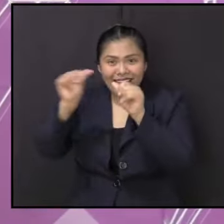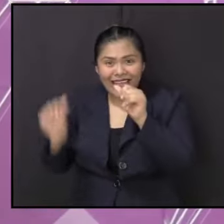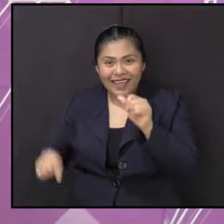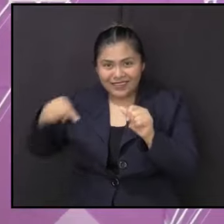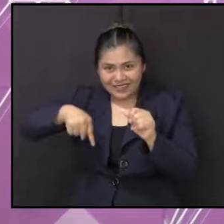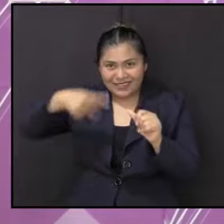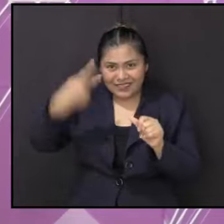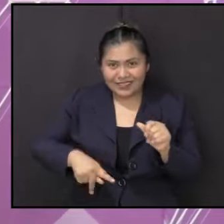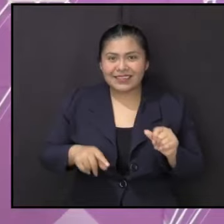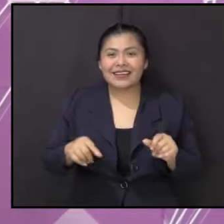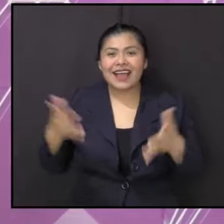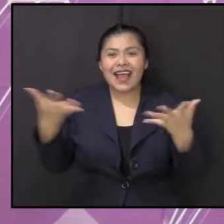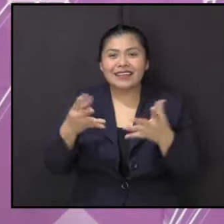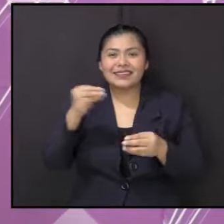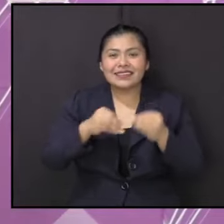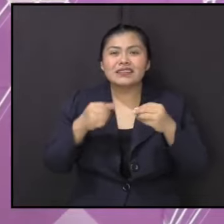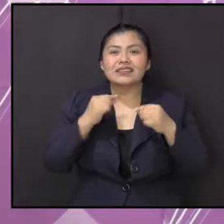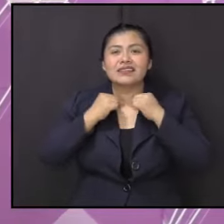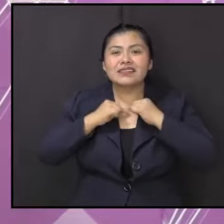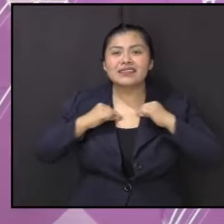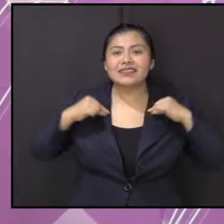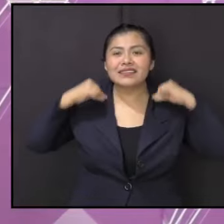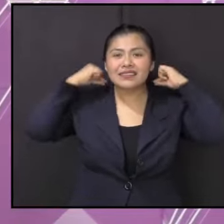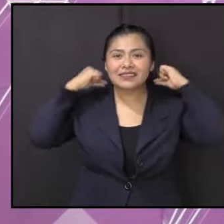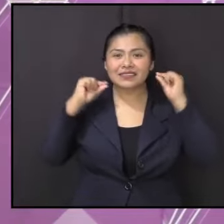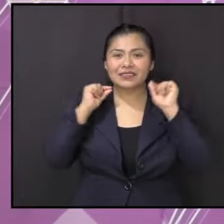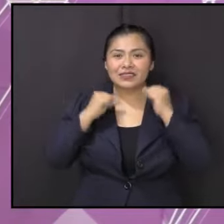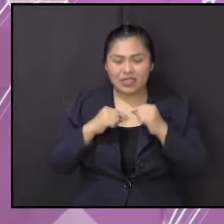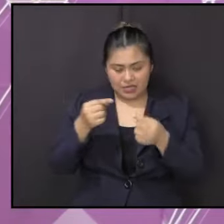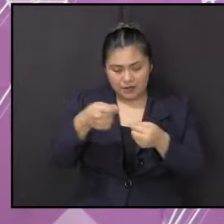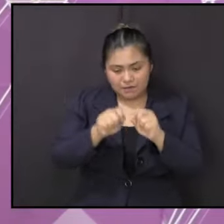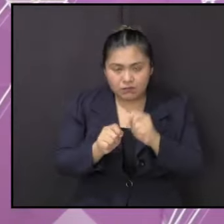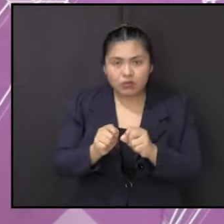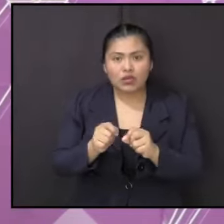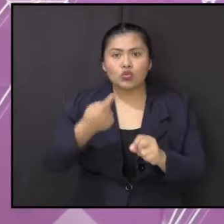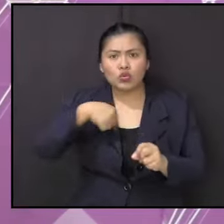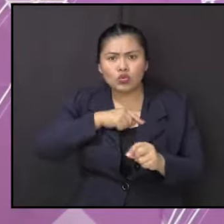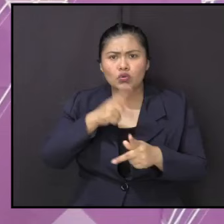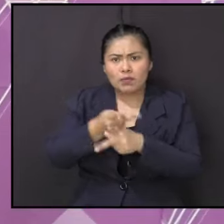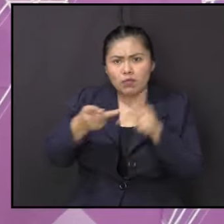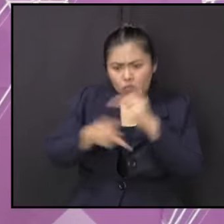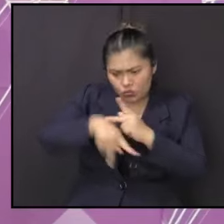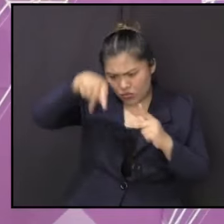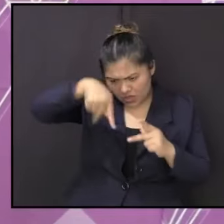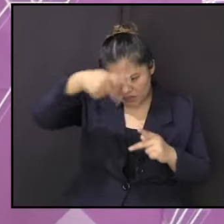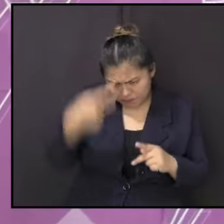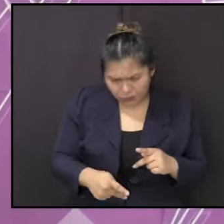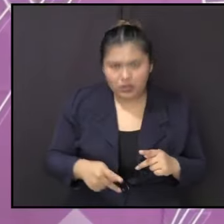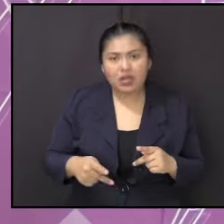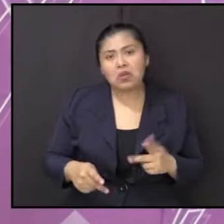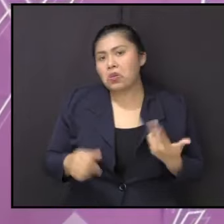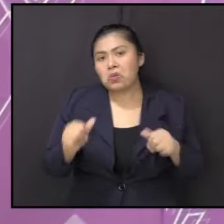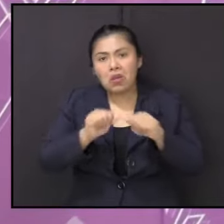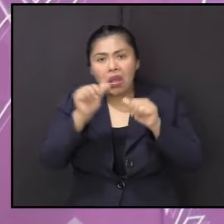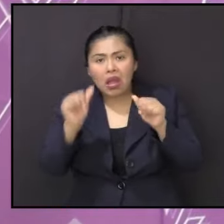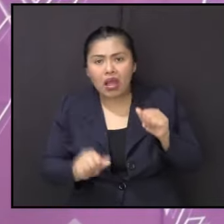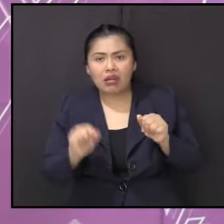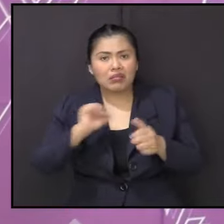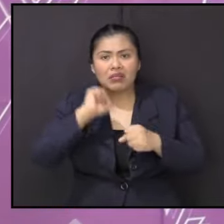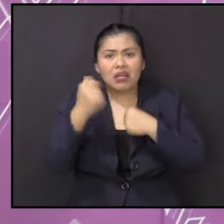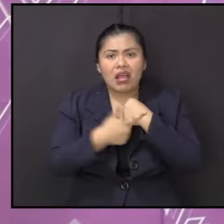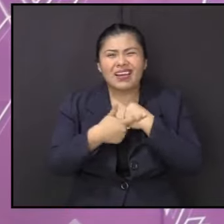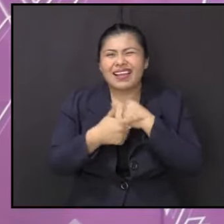hace un collar, por muy sencillo que sea, lo podemos consumir. Productos locales, productos artesanales, algún libro artesanal.